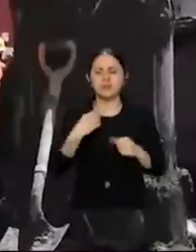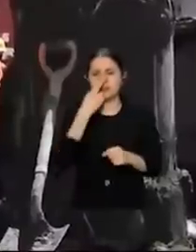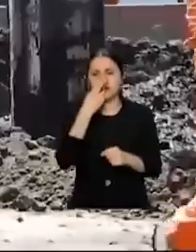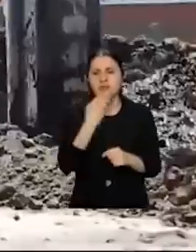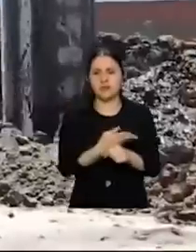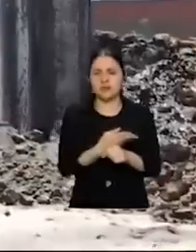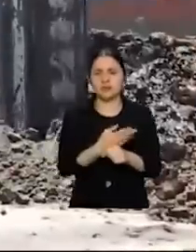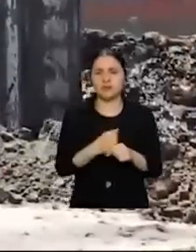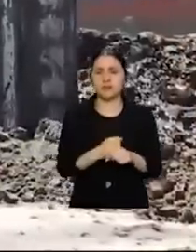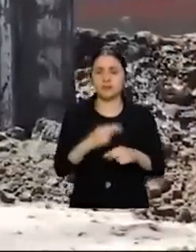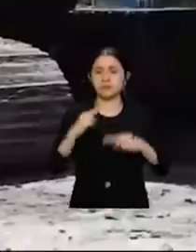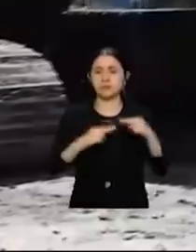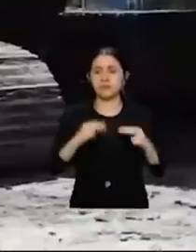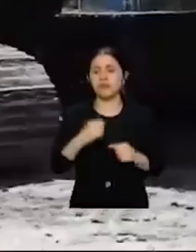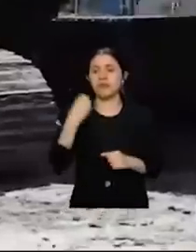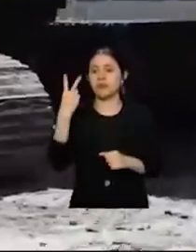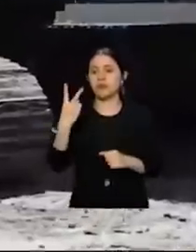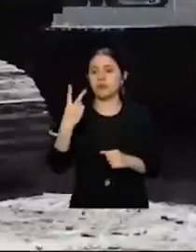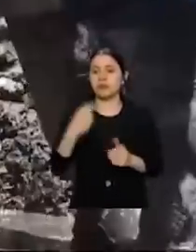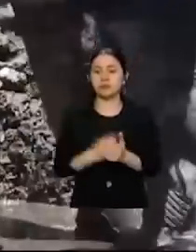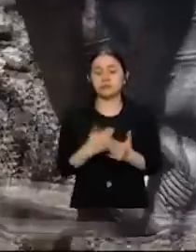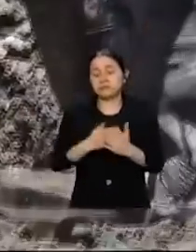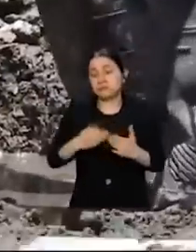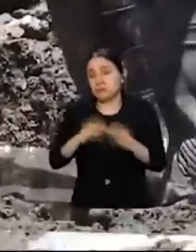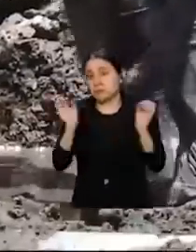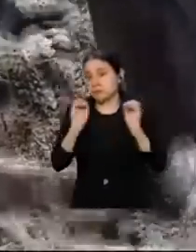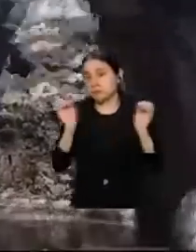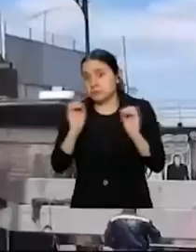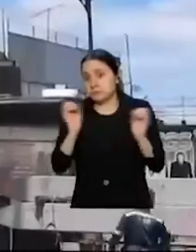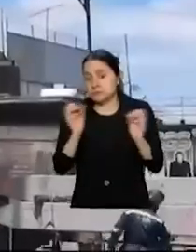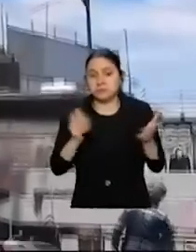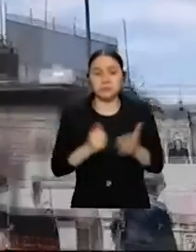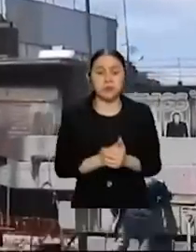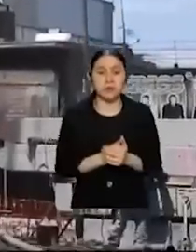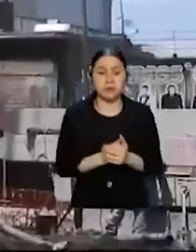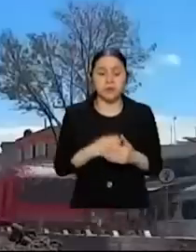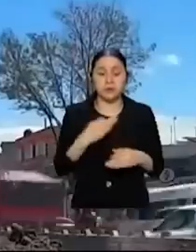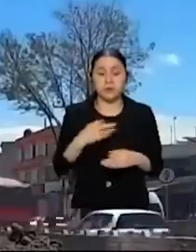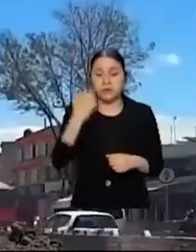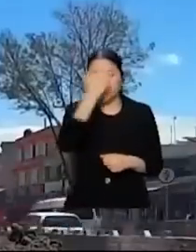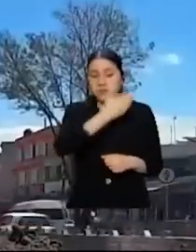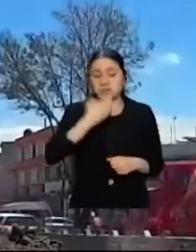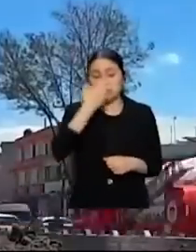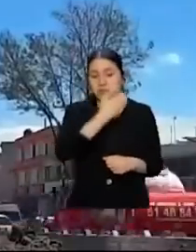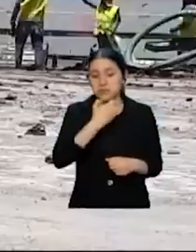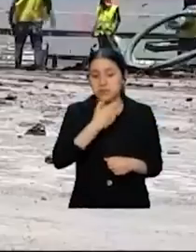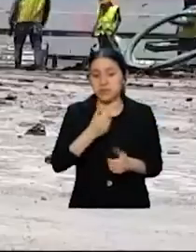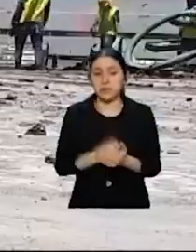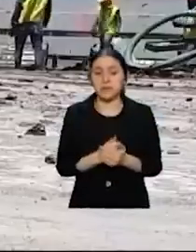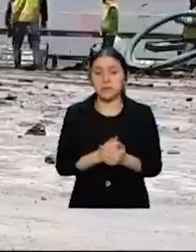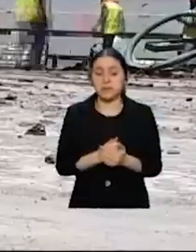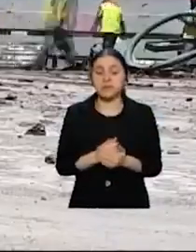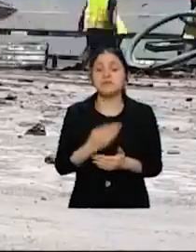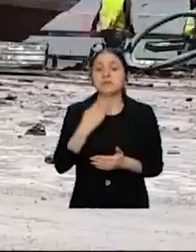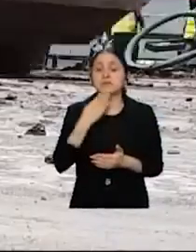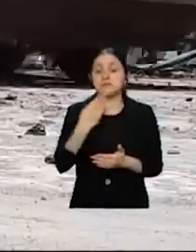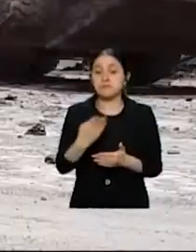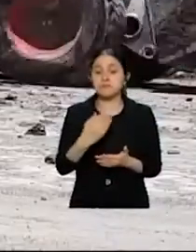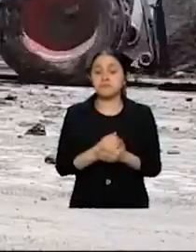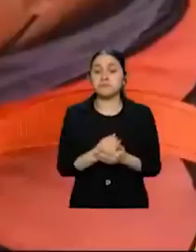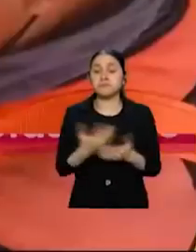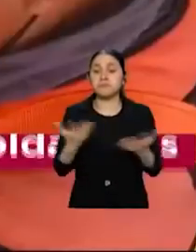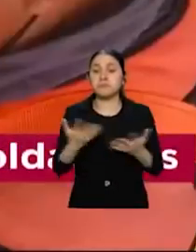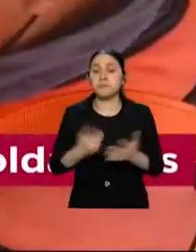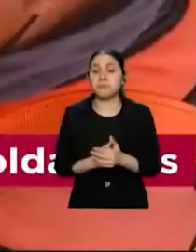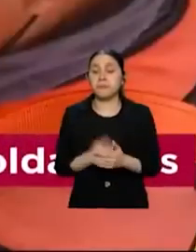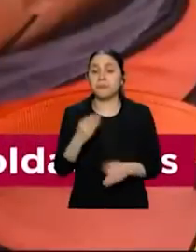que no existían antes de que llegáramos, no había habido ninguno que pasara los exámenes. En este caso, tenemos al doctor Bernardo Gómez, al